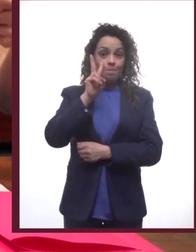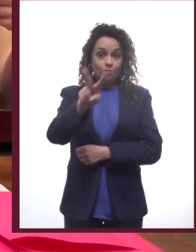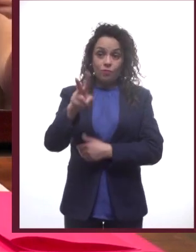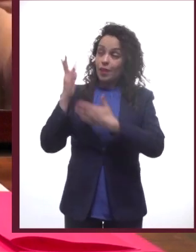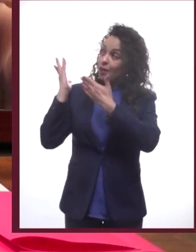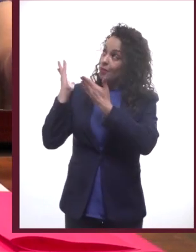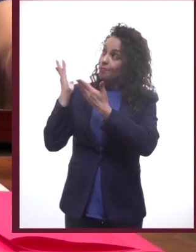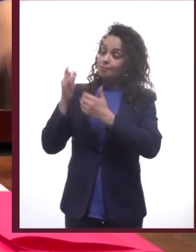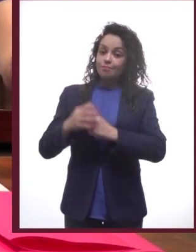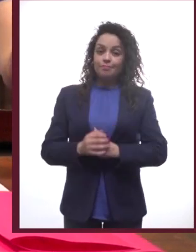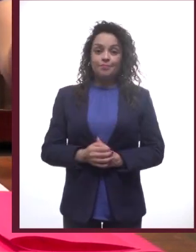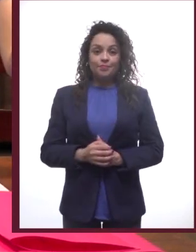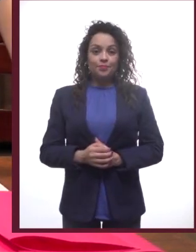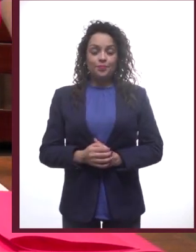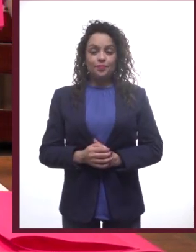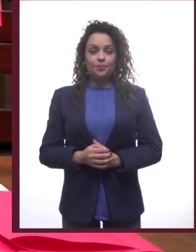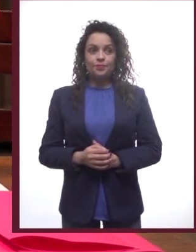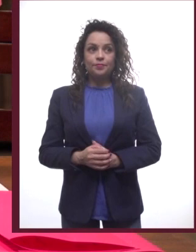largo.